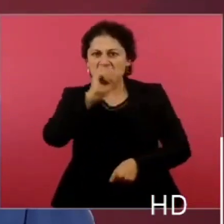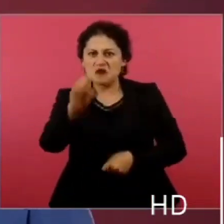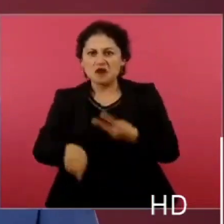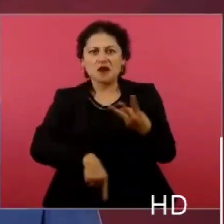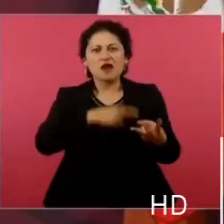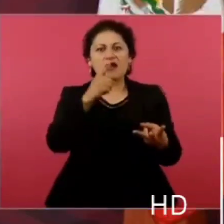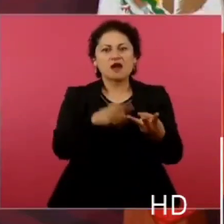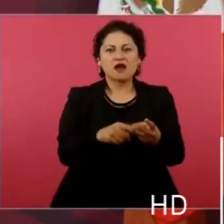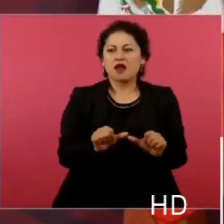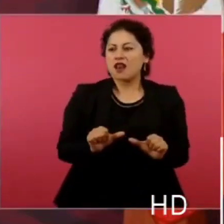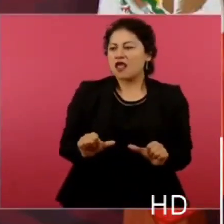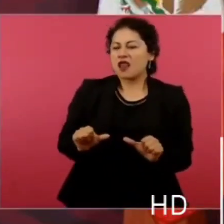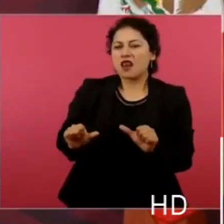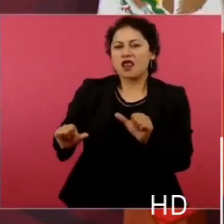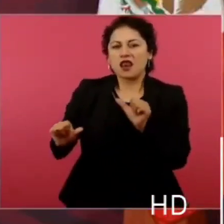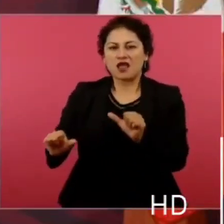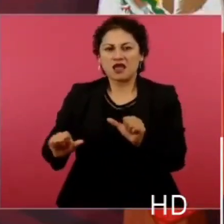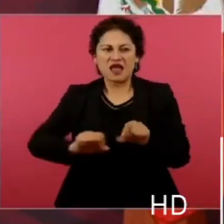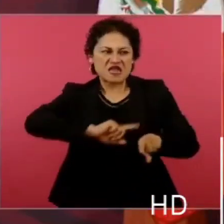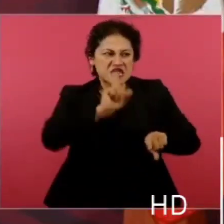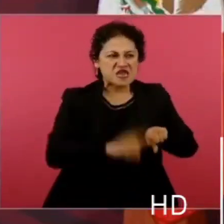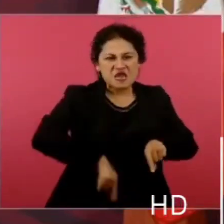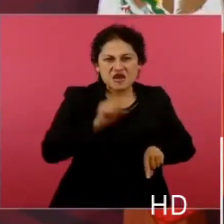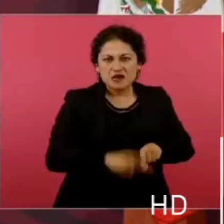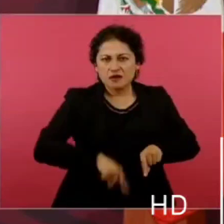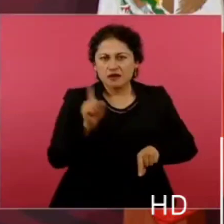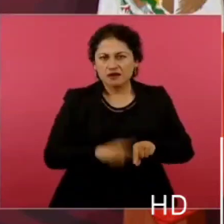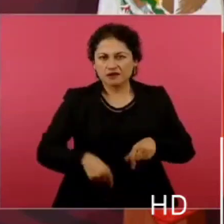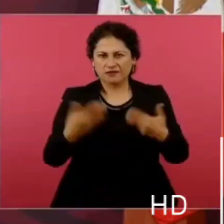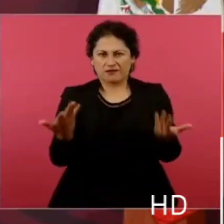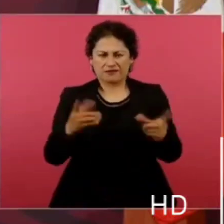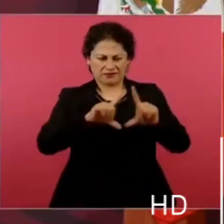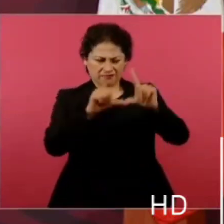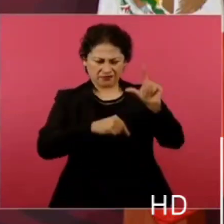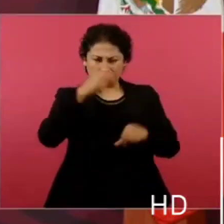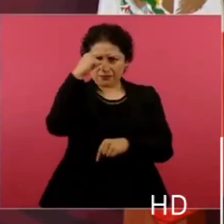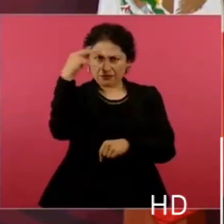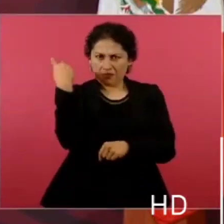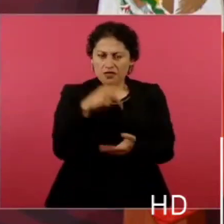¿Que no tenemos que purificar la vida pública del país?